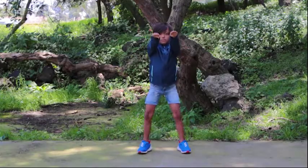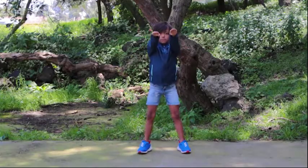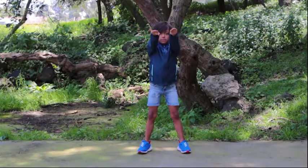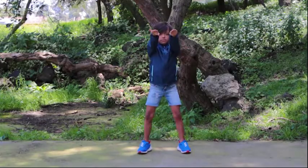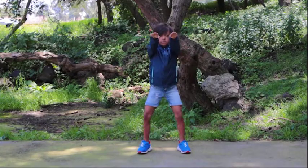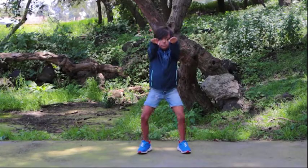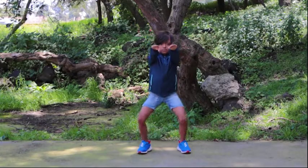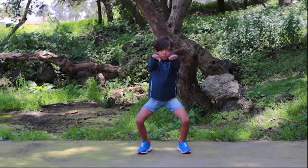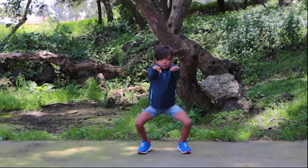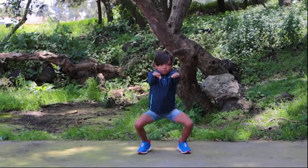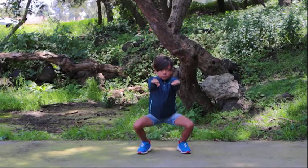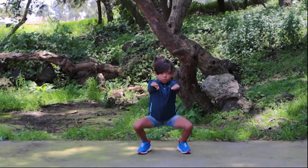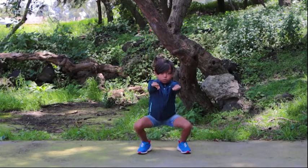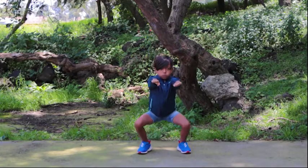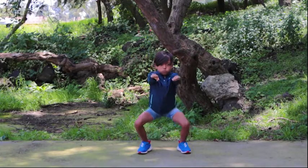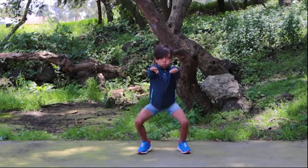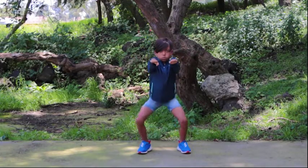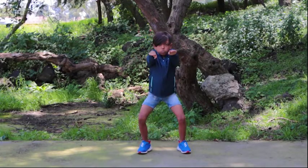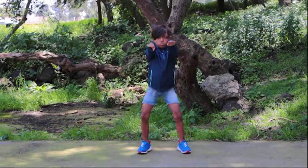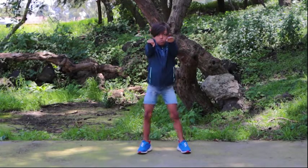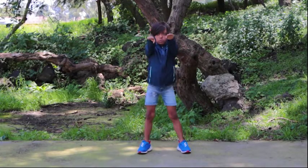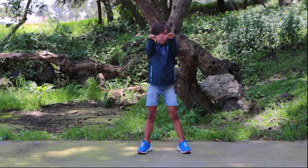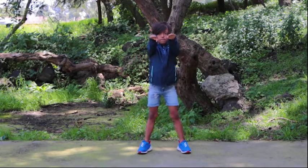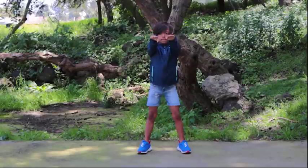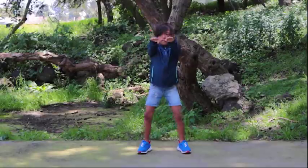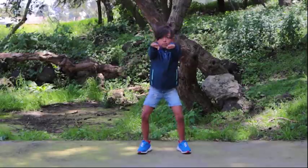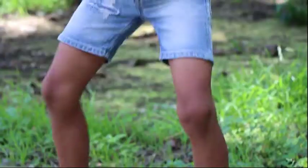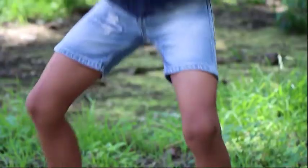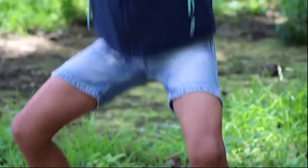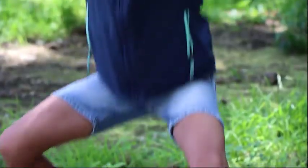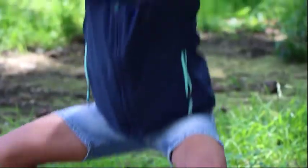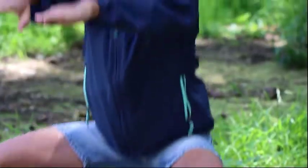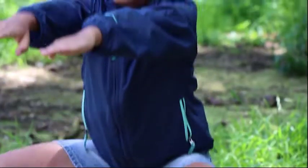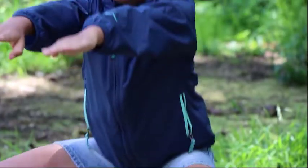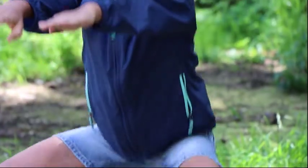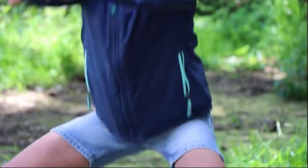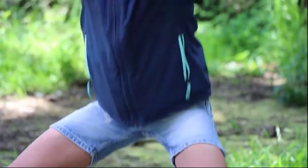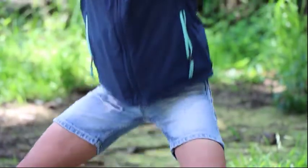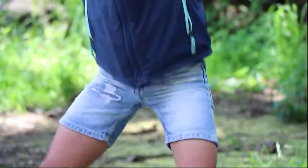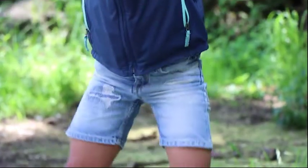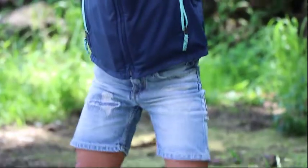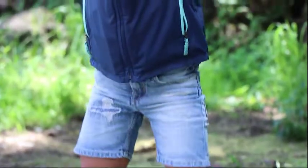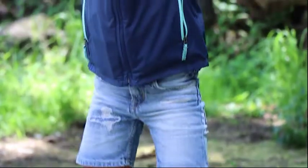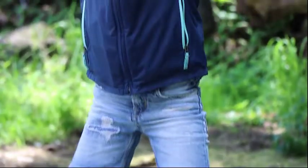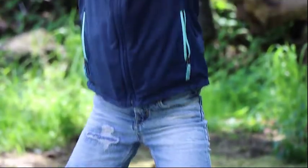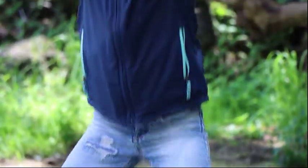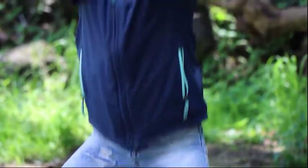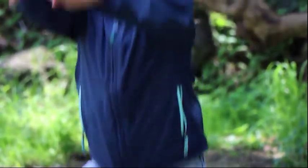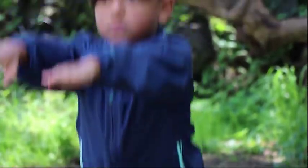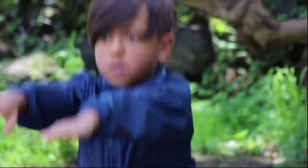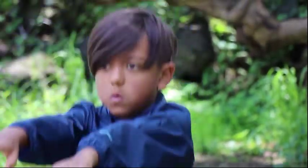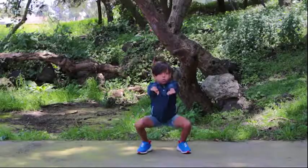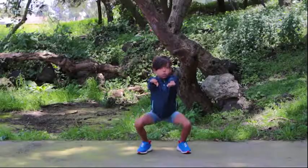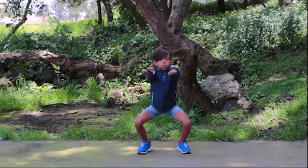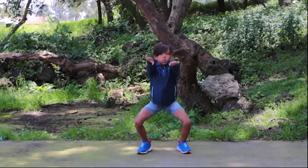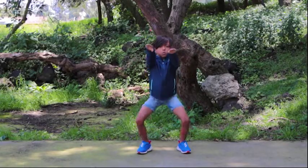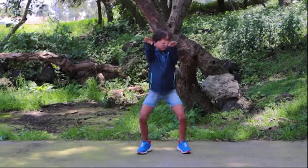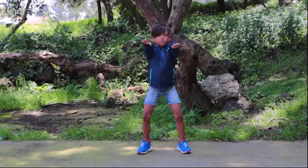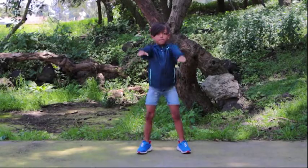otra más. Bien trabajado, respira. Bien, una más.